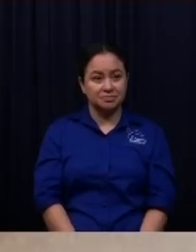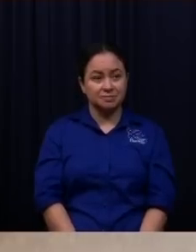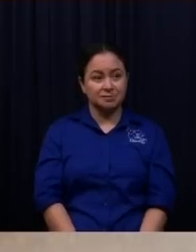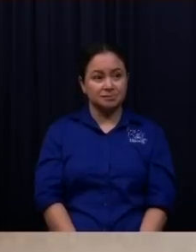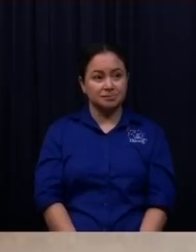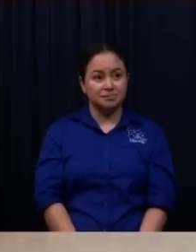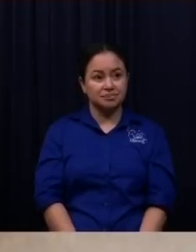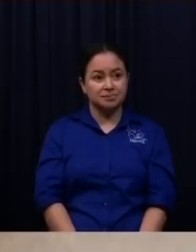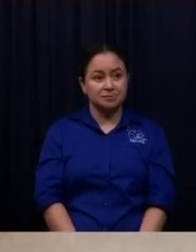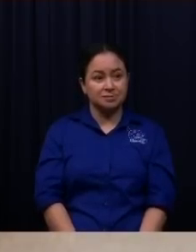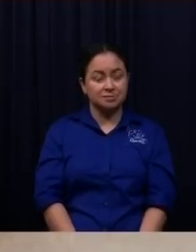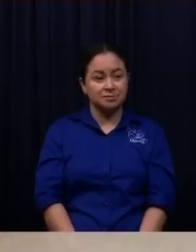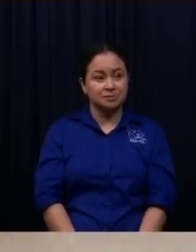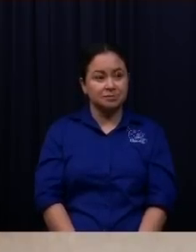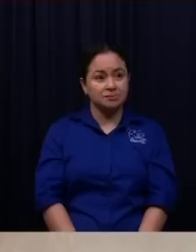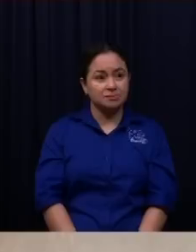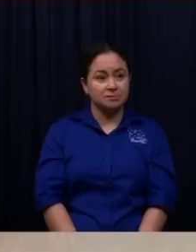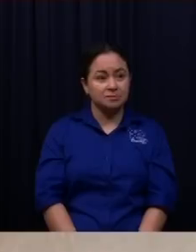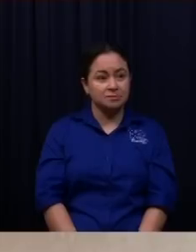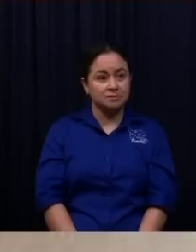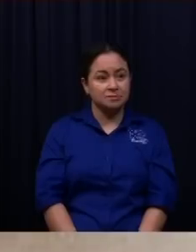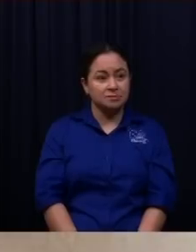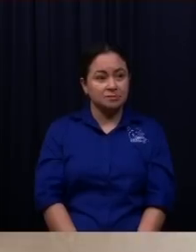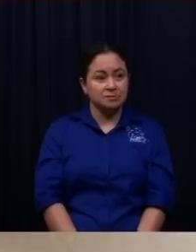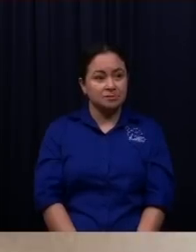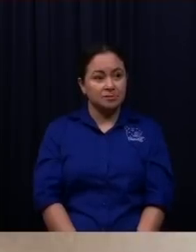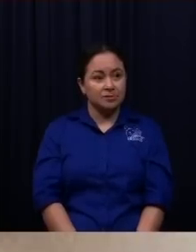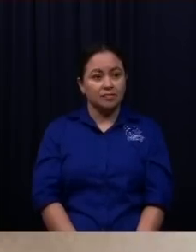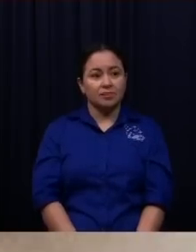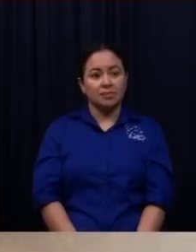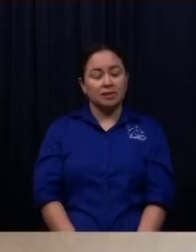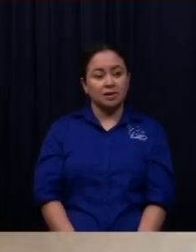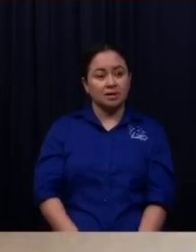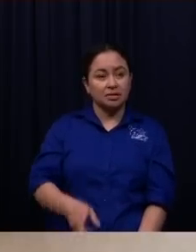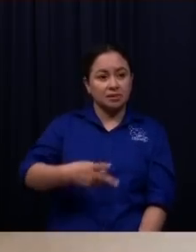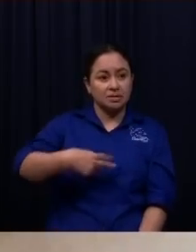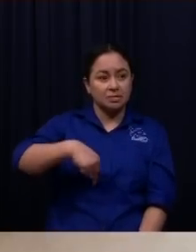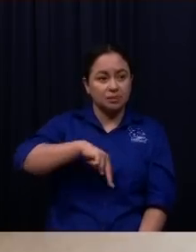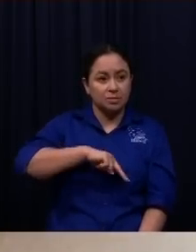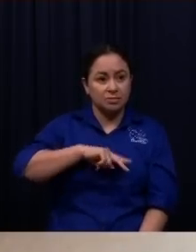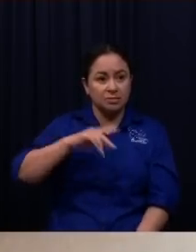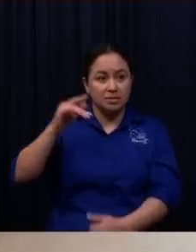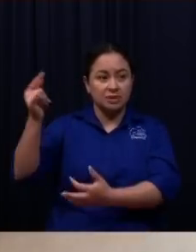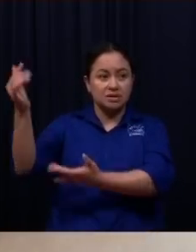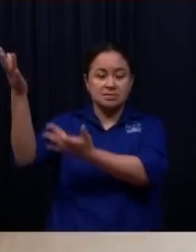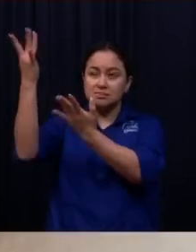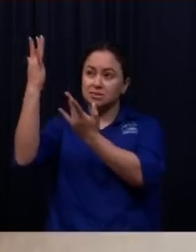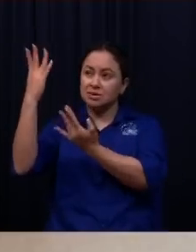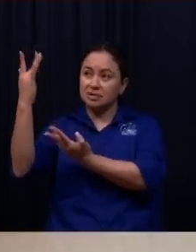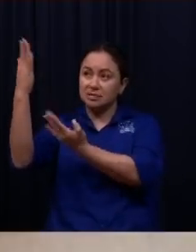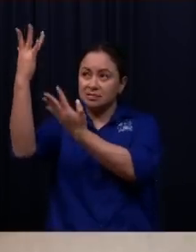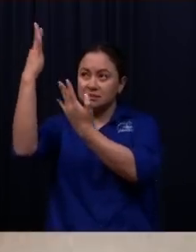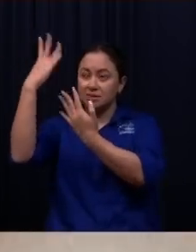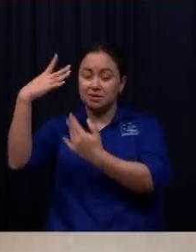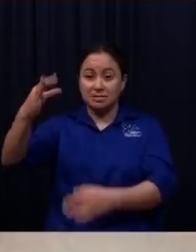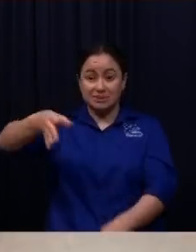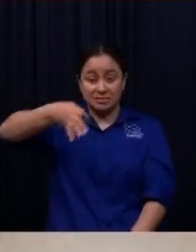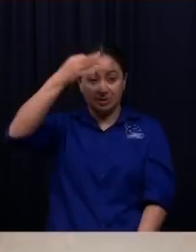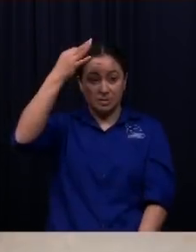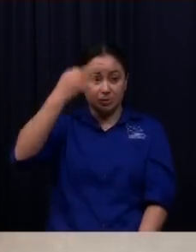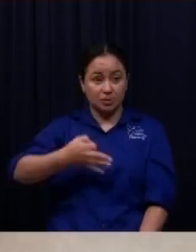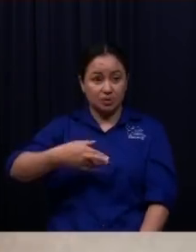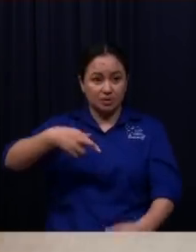como ancla del alma, una esperanza segura y firme, y que penetra hasta detrás del